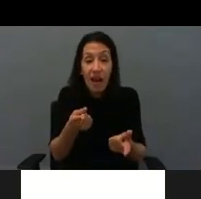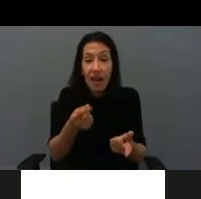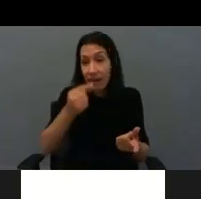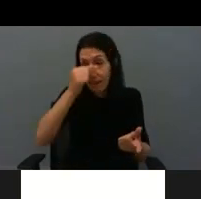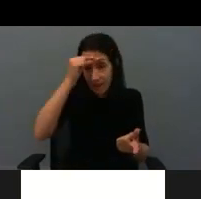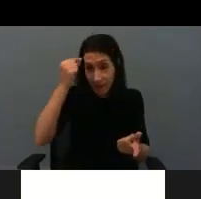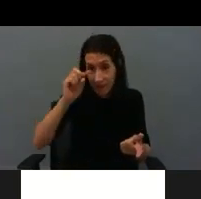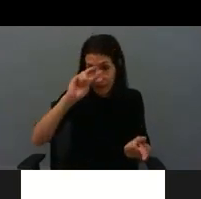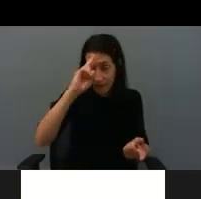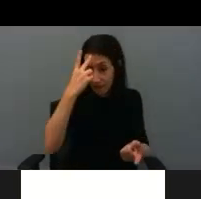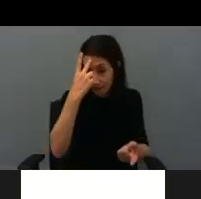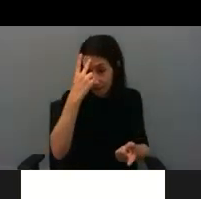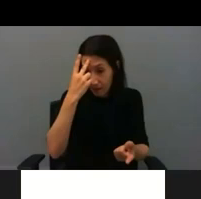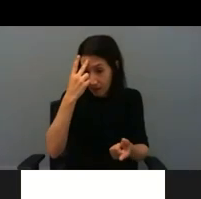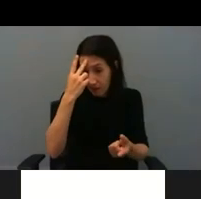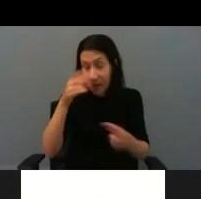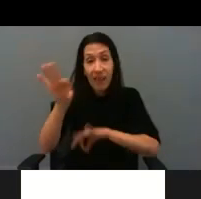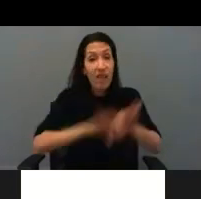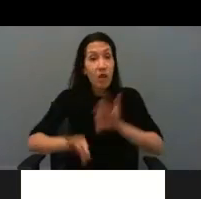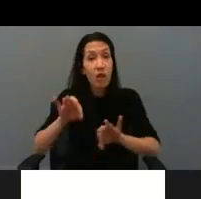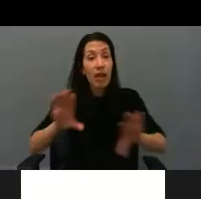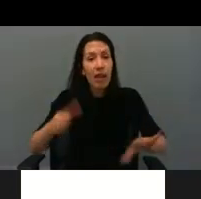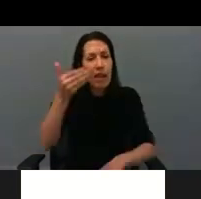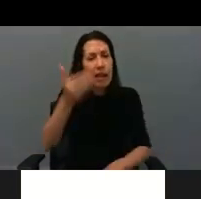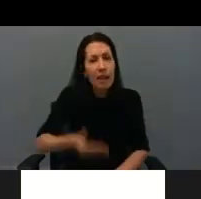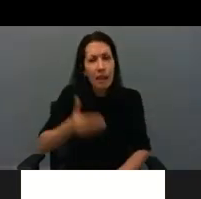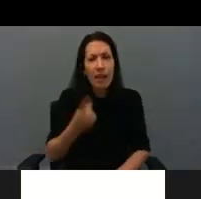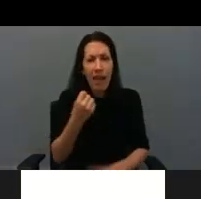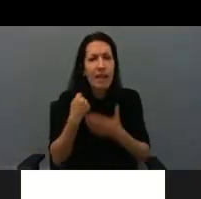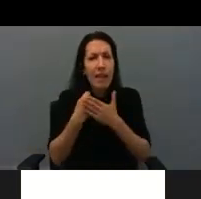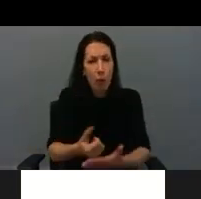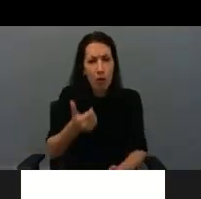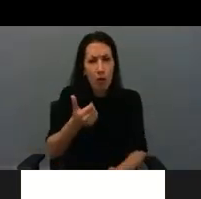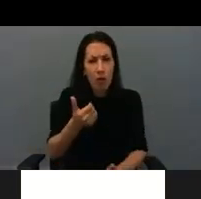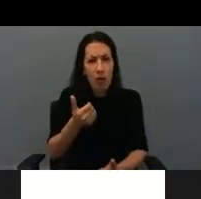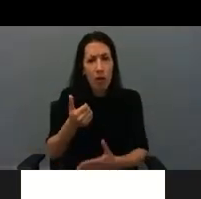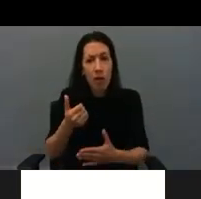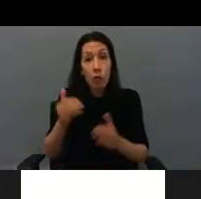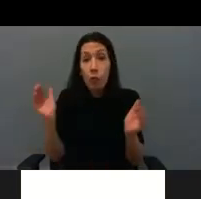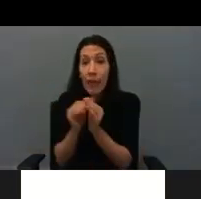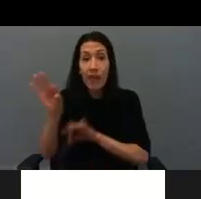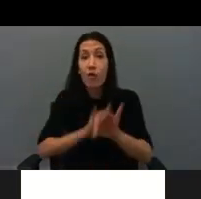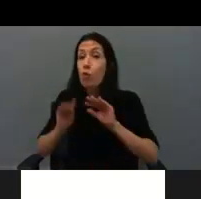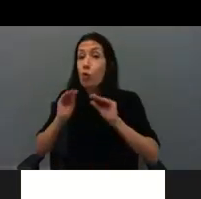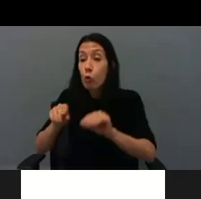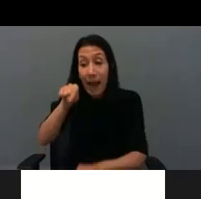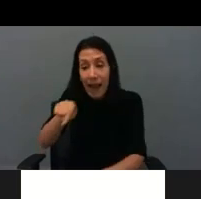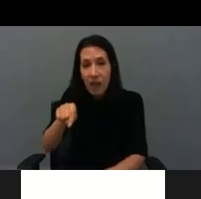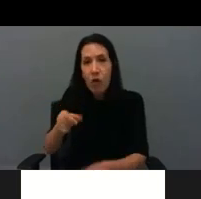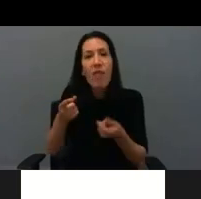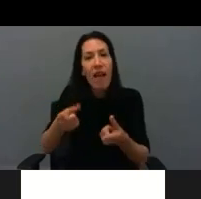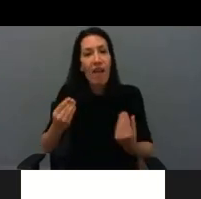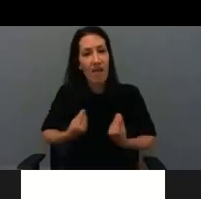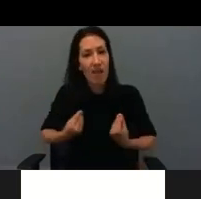esas pequeñas decisiones de las personas con grandes necesidades de apoyo, porque hacen que efectivamente su vida